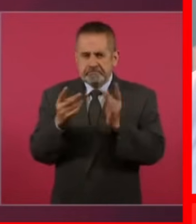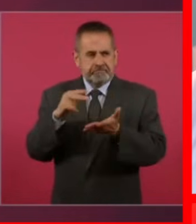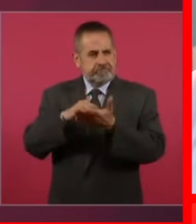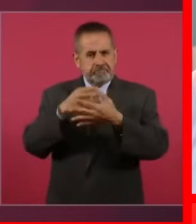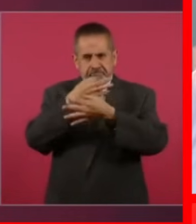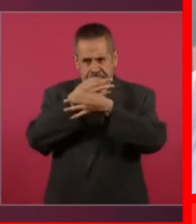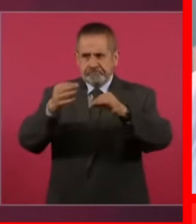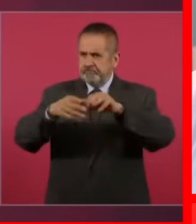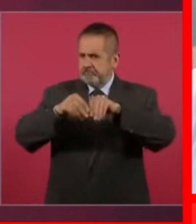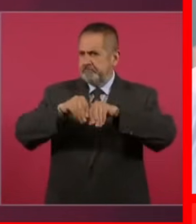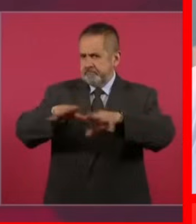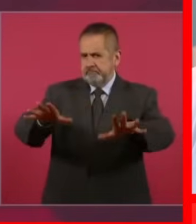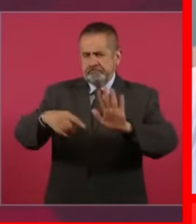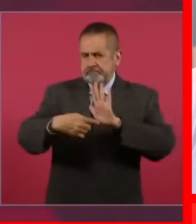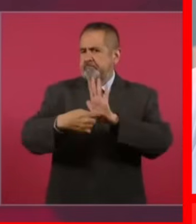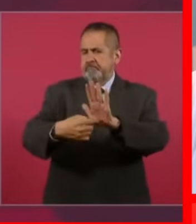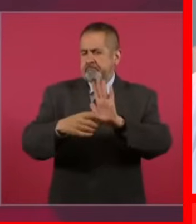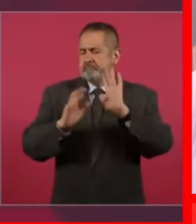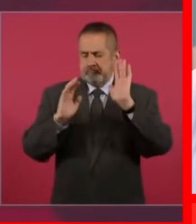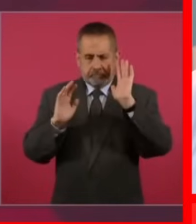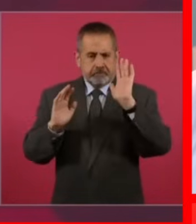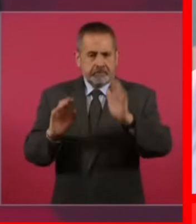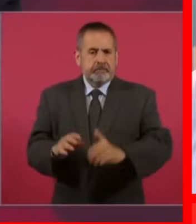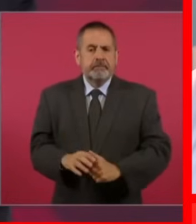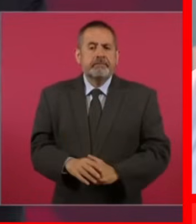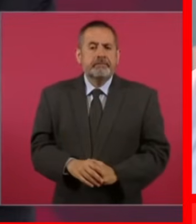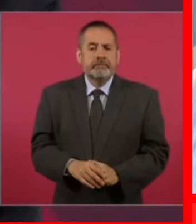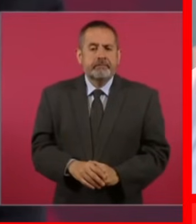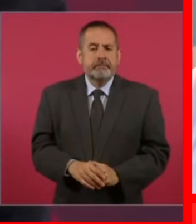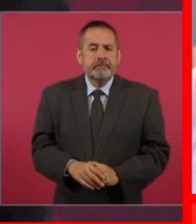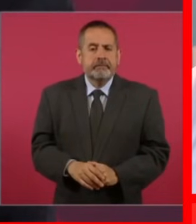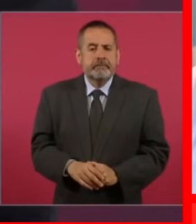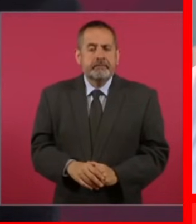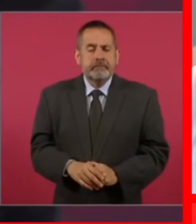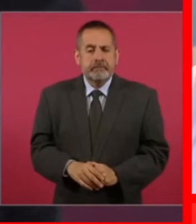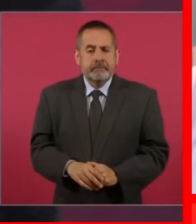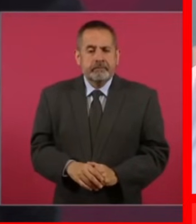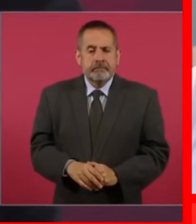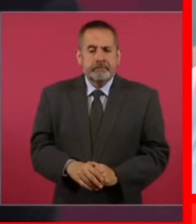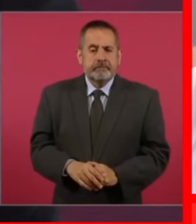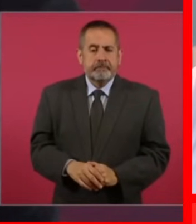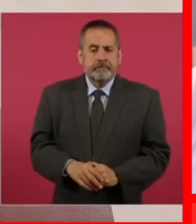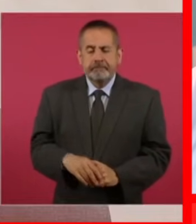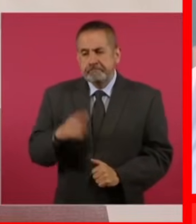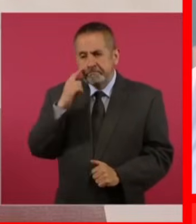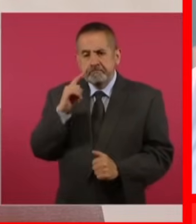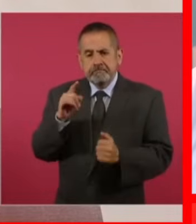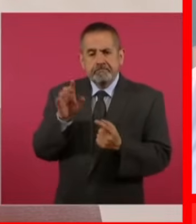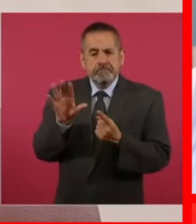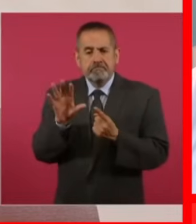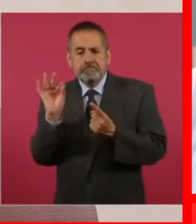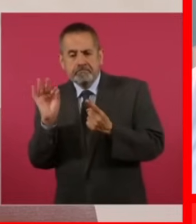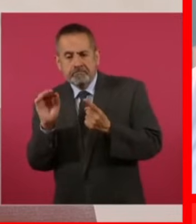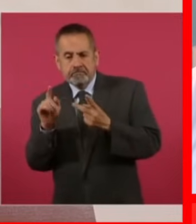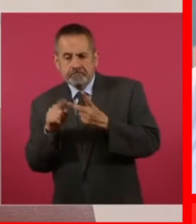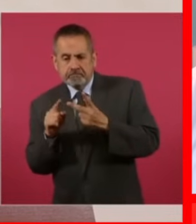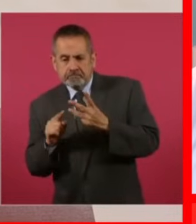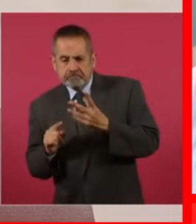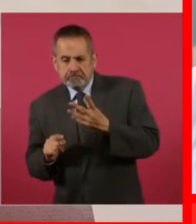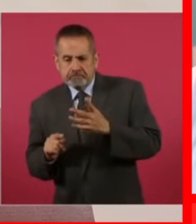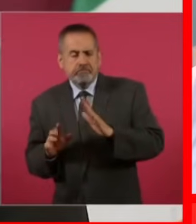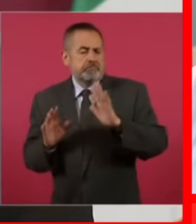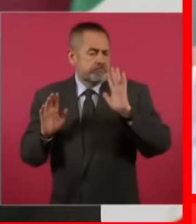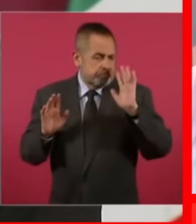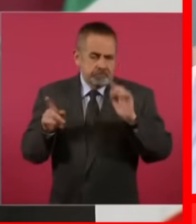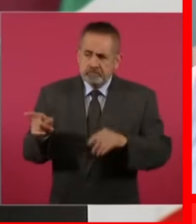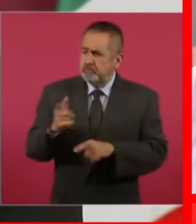de manifiesto, que hay esa opción, hay esa posibilidad, y